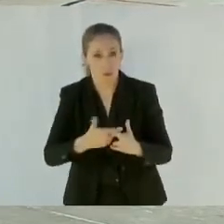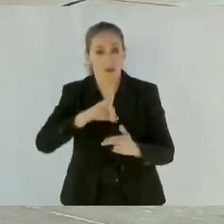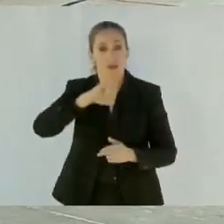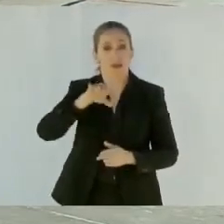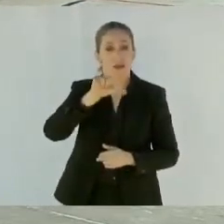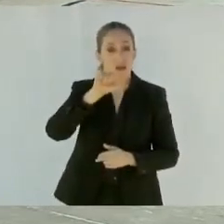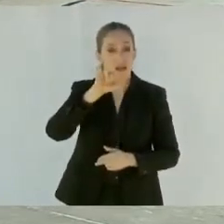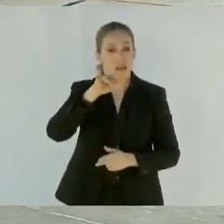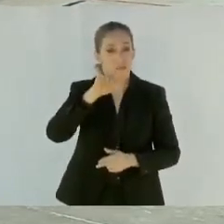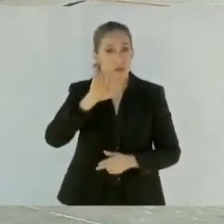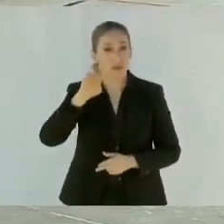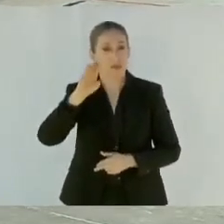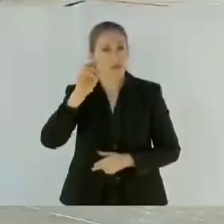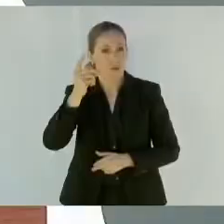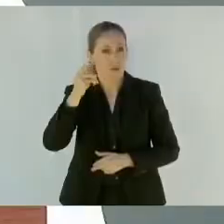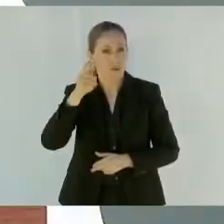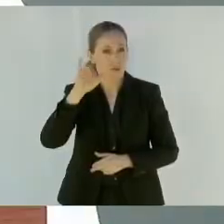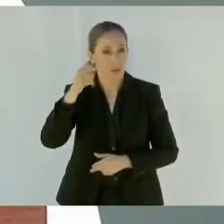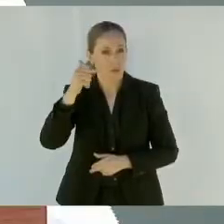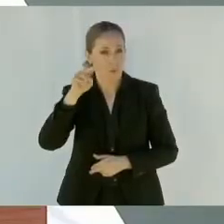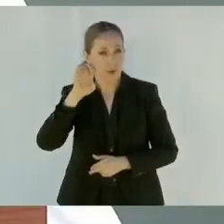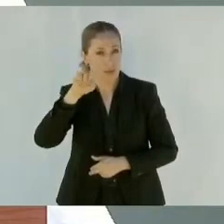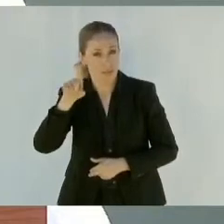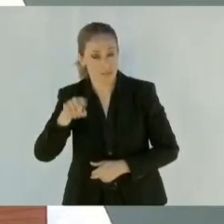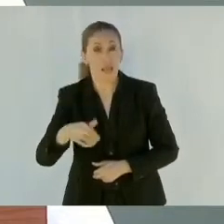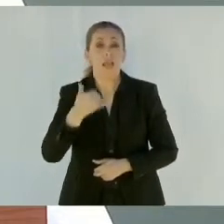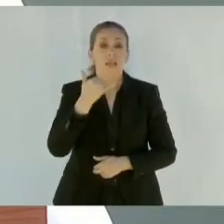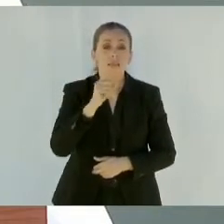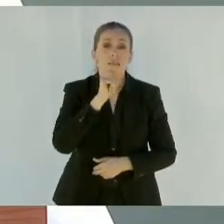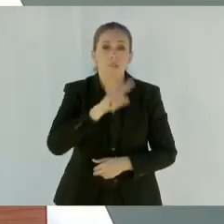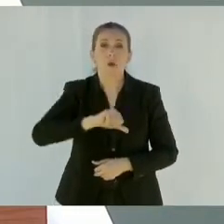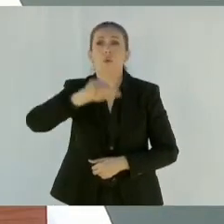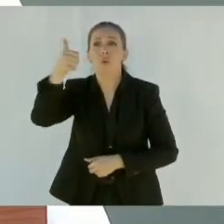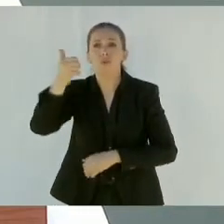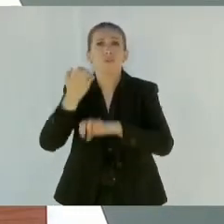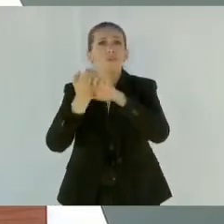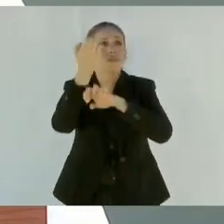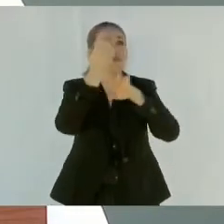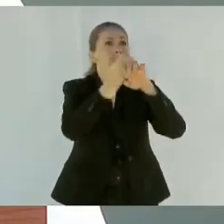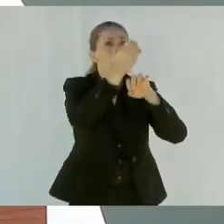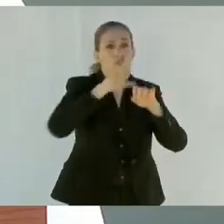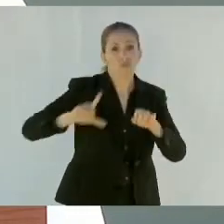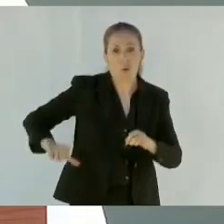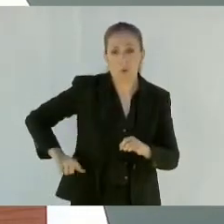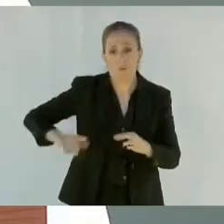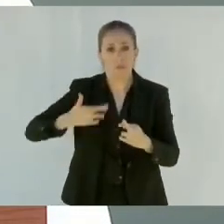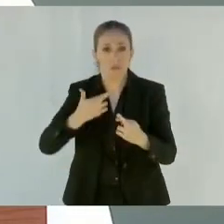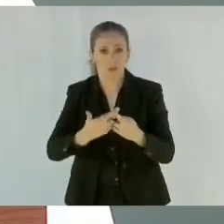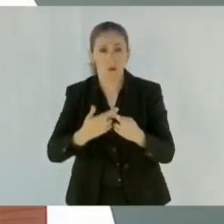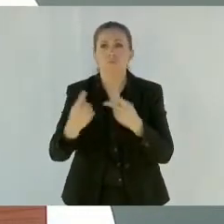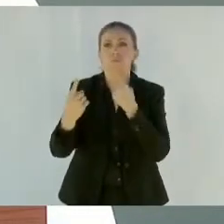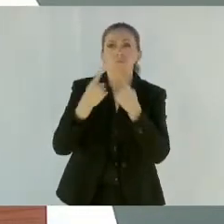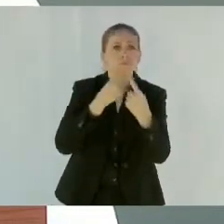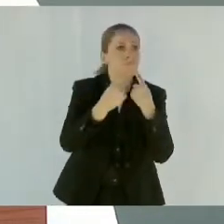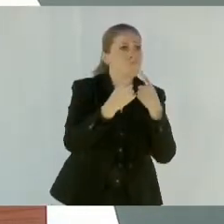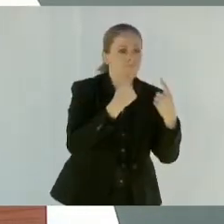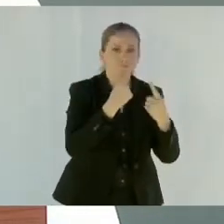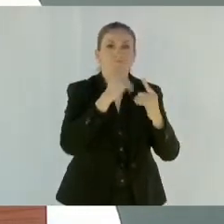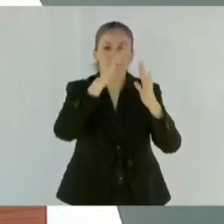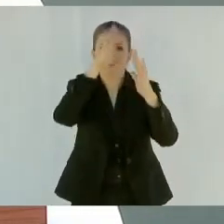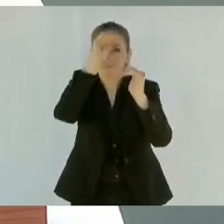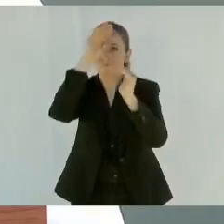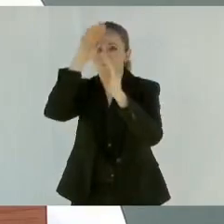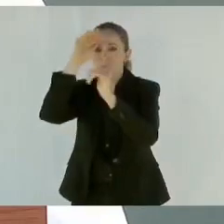los estados, para armonizar toda esta acción de